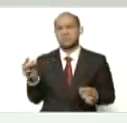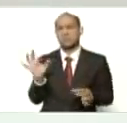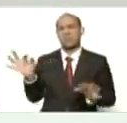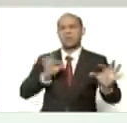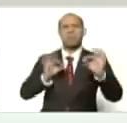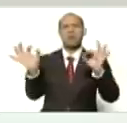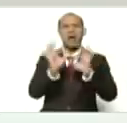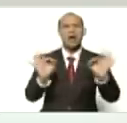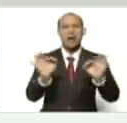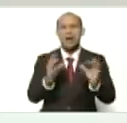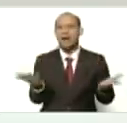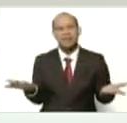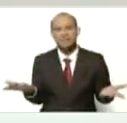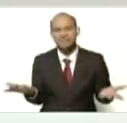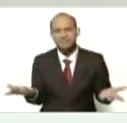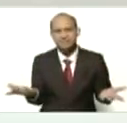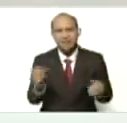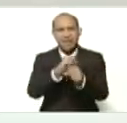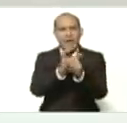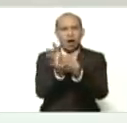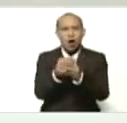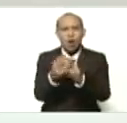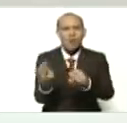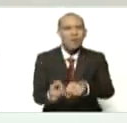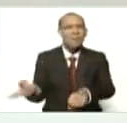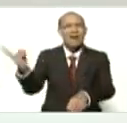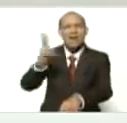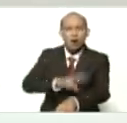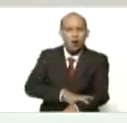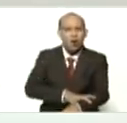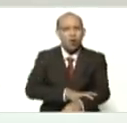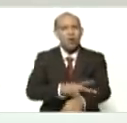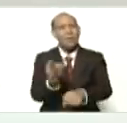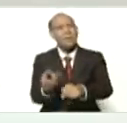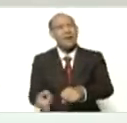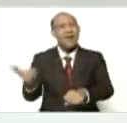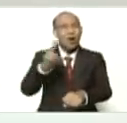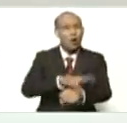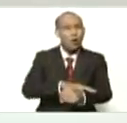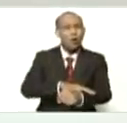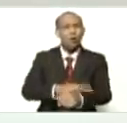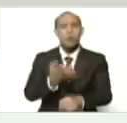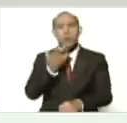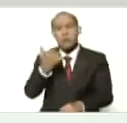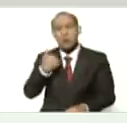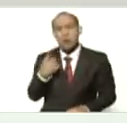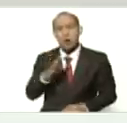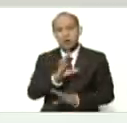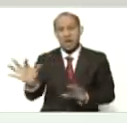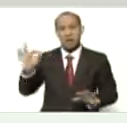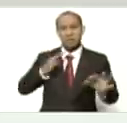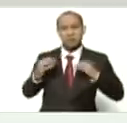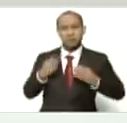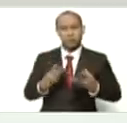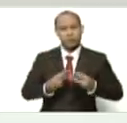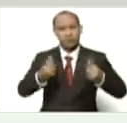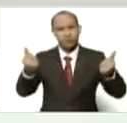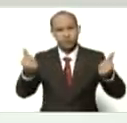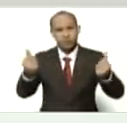y bueno la variante está provocando re infecciones porque justamente en la variante no reconoce las